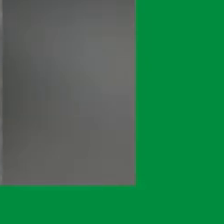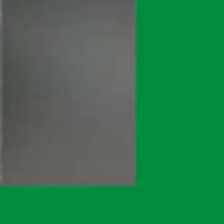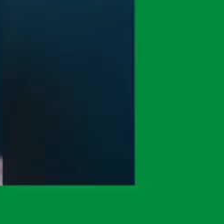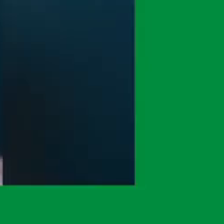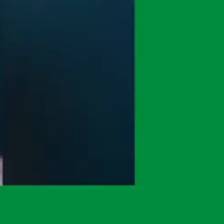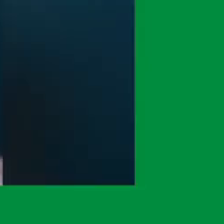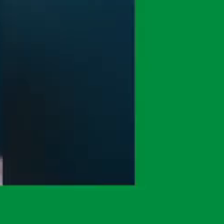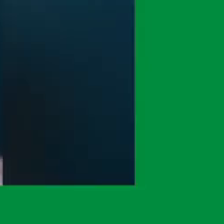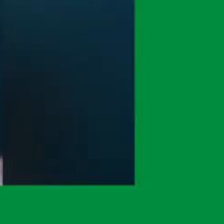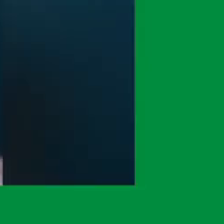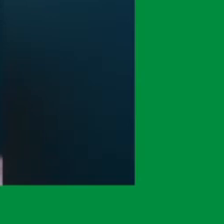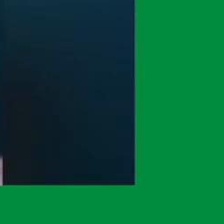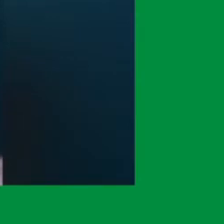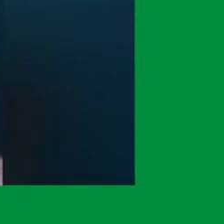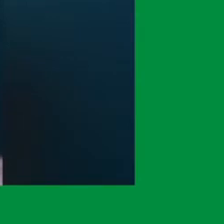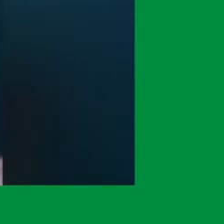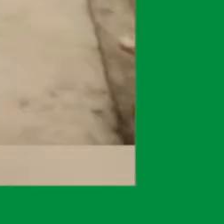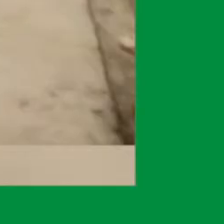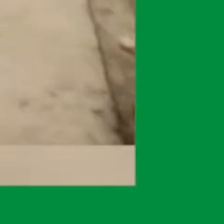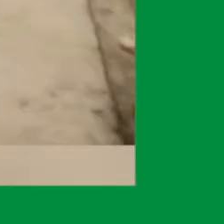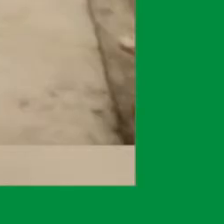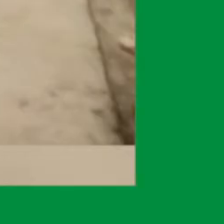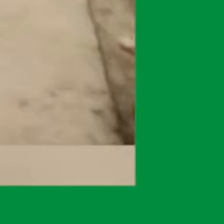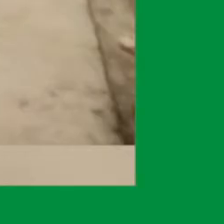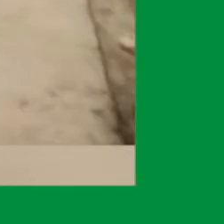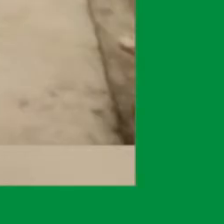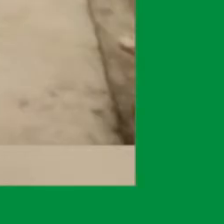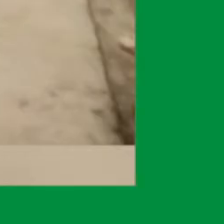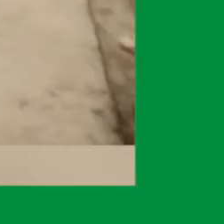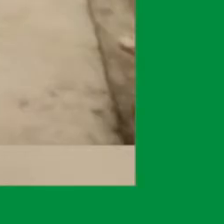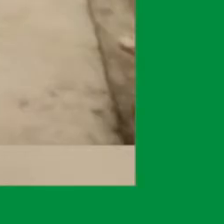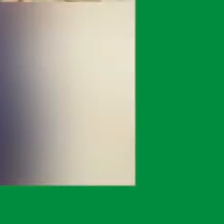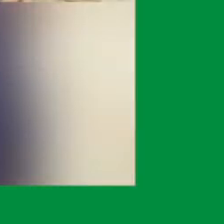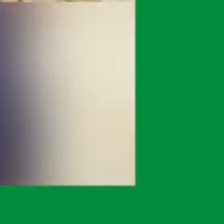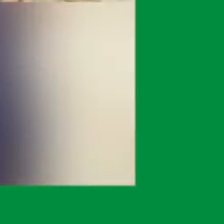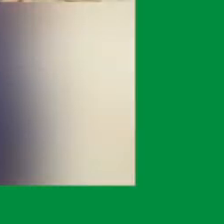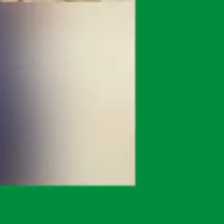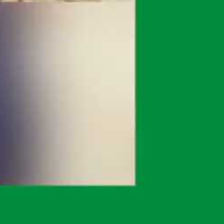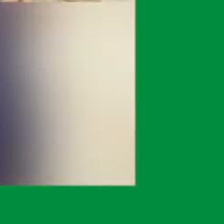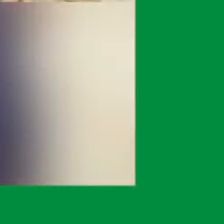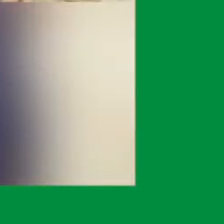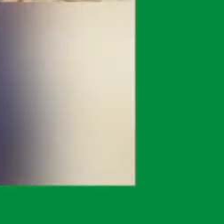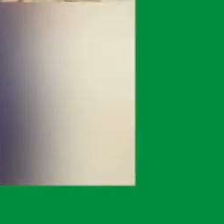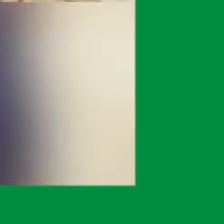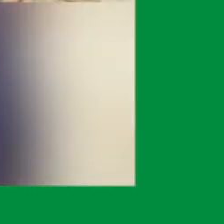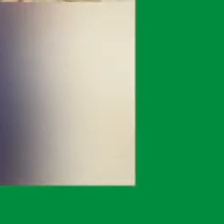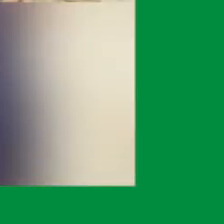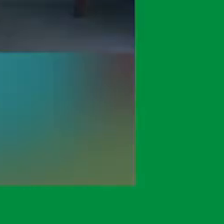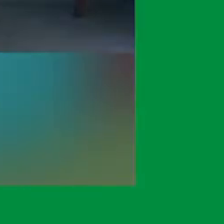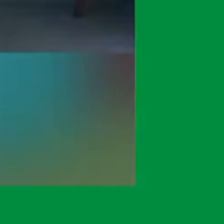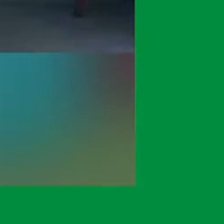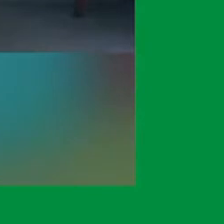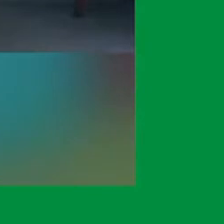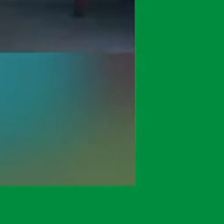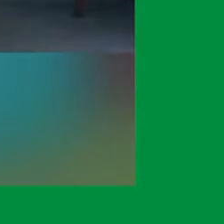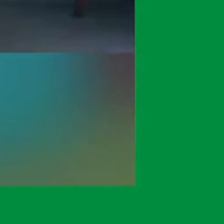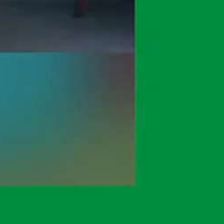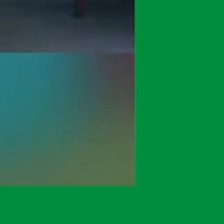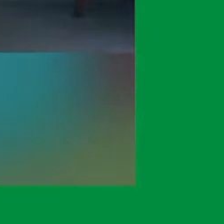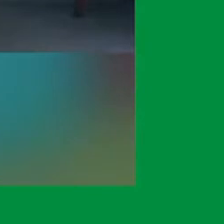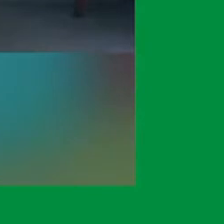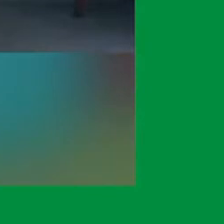sueños. Nos sentimos orgullosos de haberlos acompañado en todo este